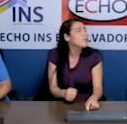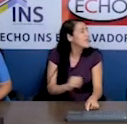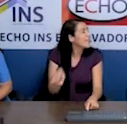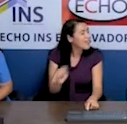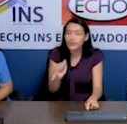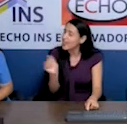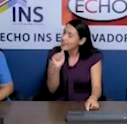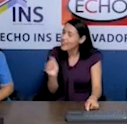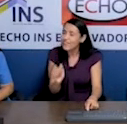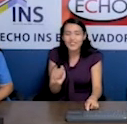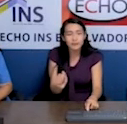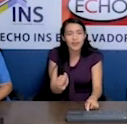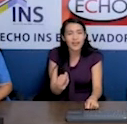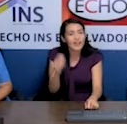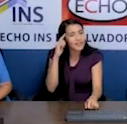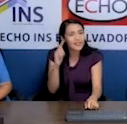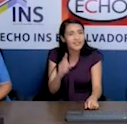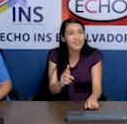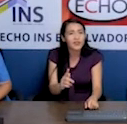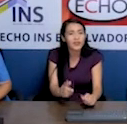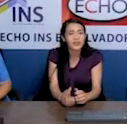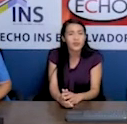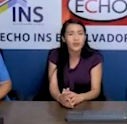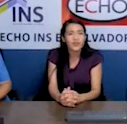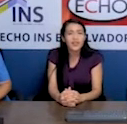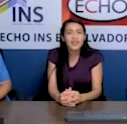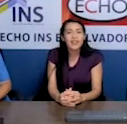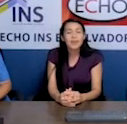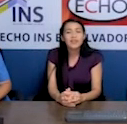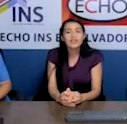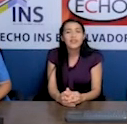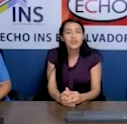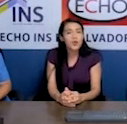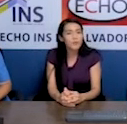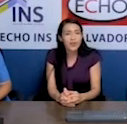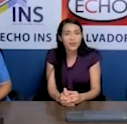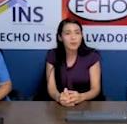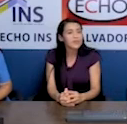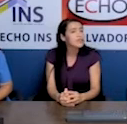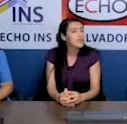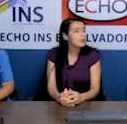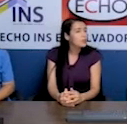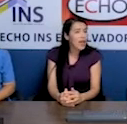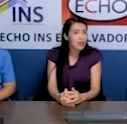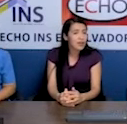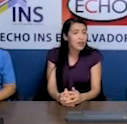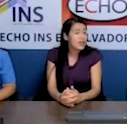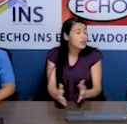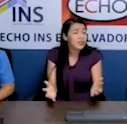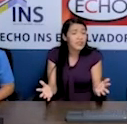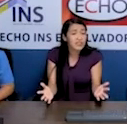pues la tenemos que andar anotadita a veces para andar ese recordatorio. La presentación puede ser bastante